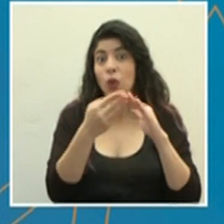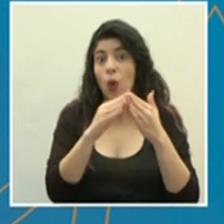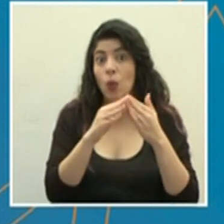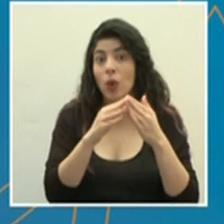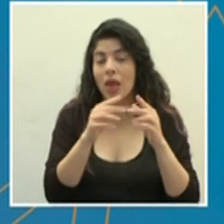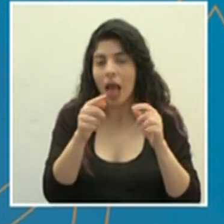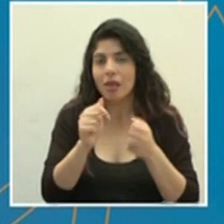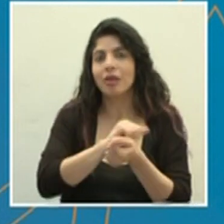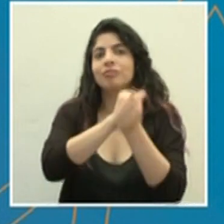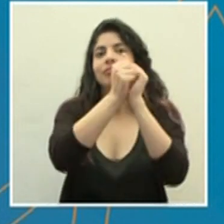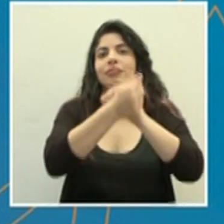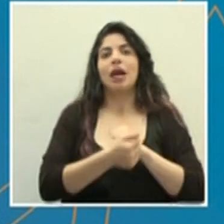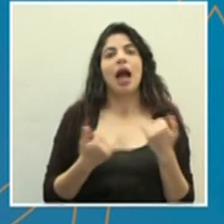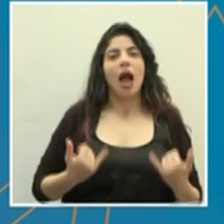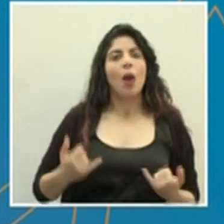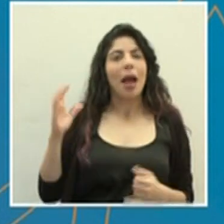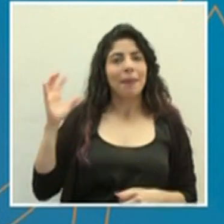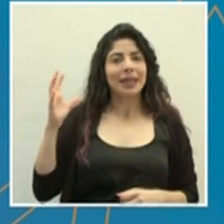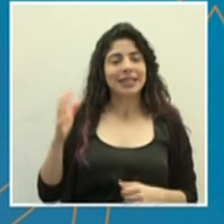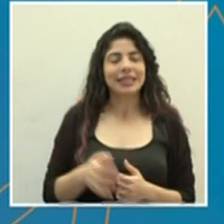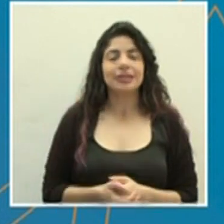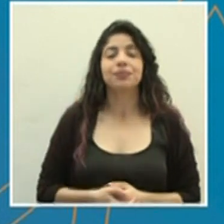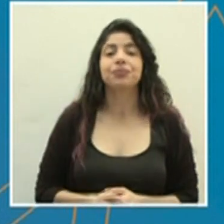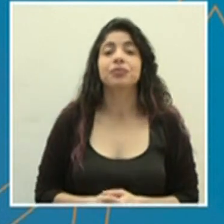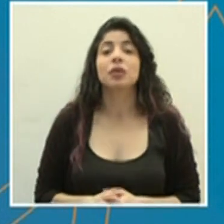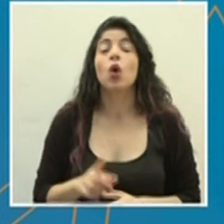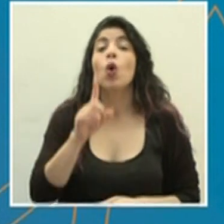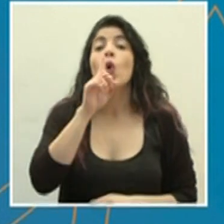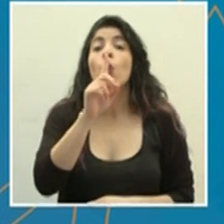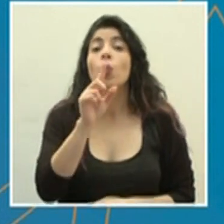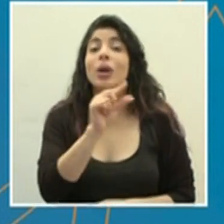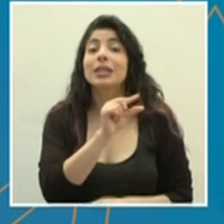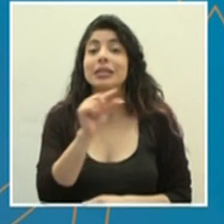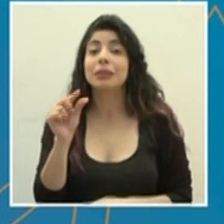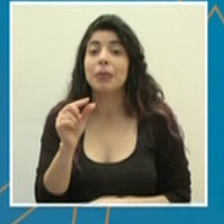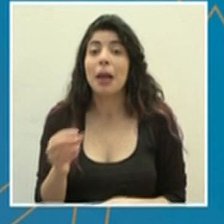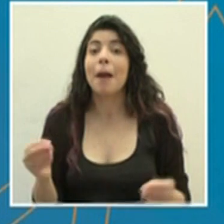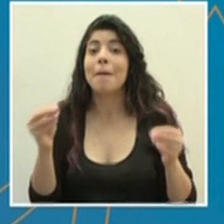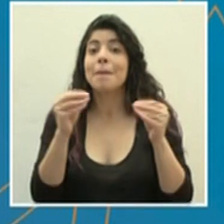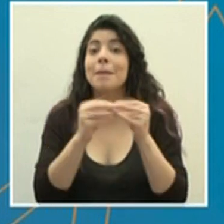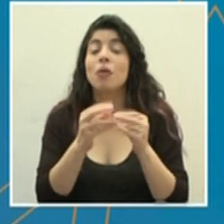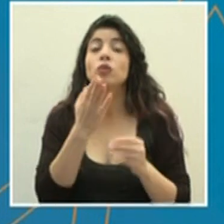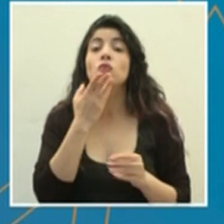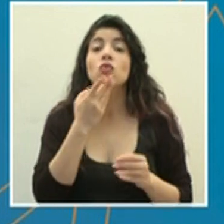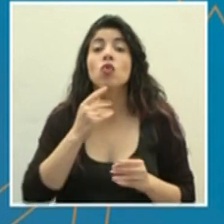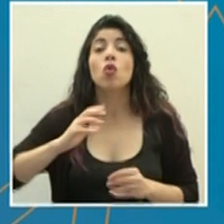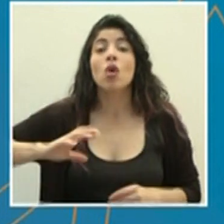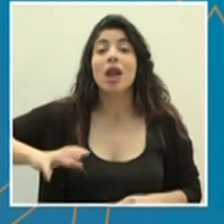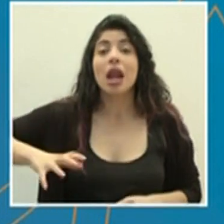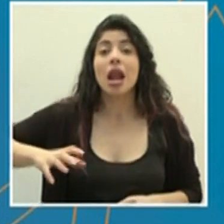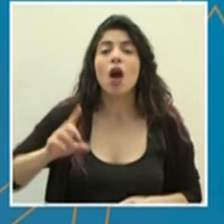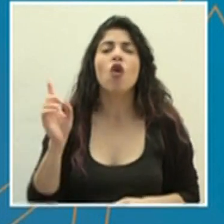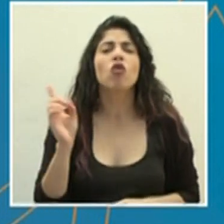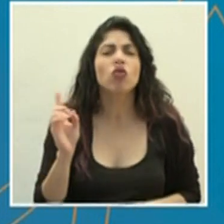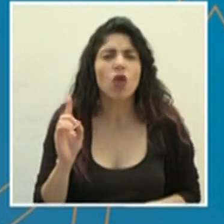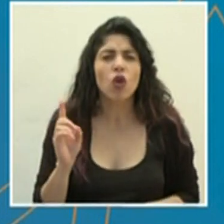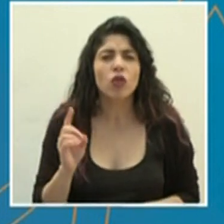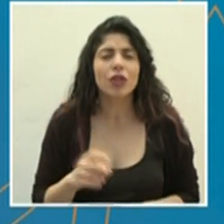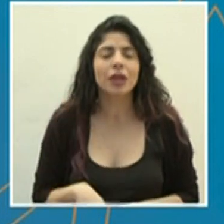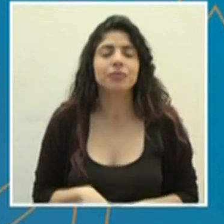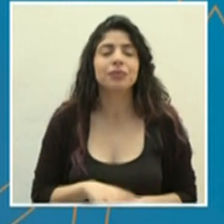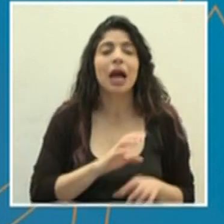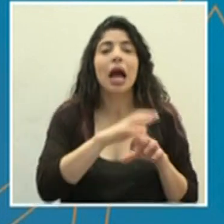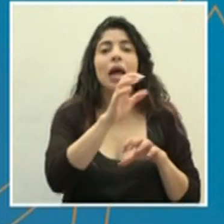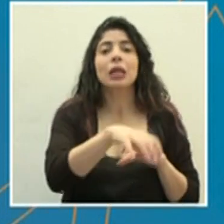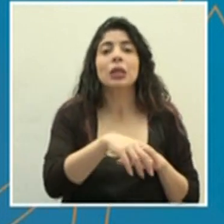condición de alerta amarilla. Se prorroga por una semana más la alerta naranja en los siguientes distritos: Cantón